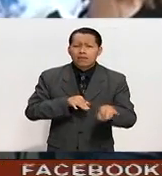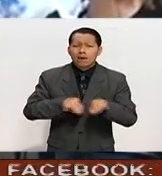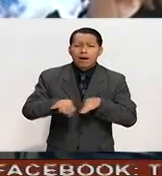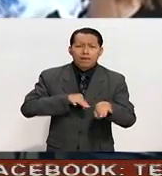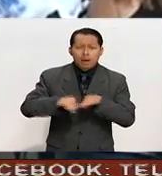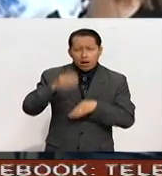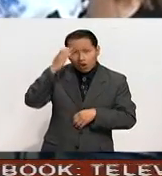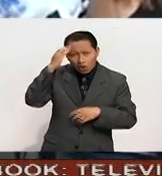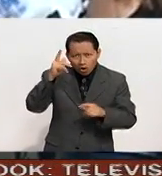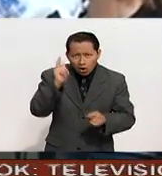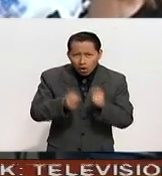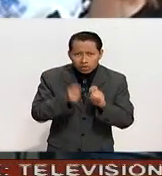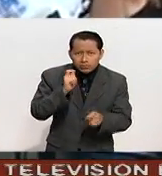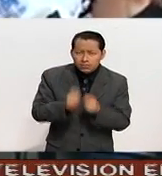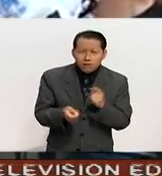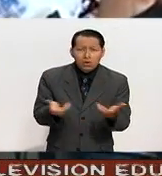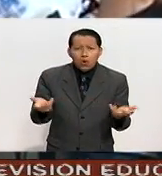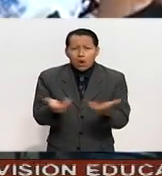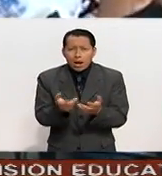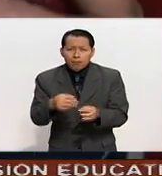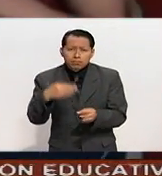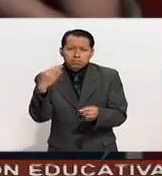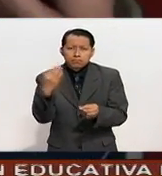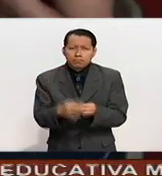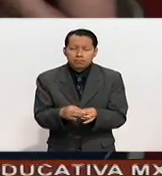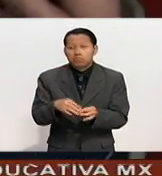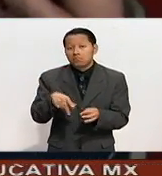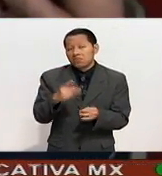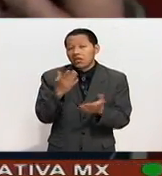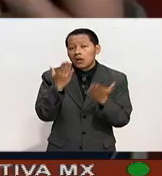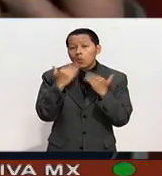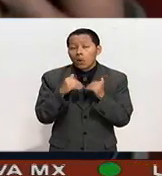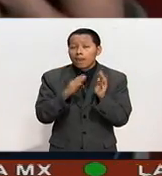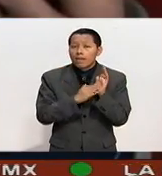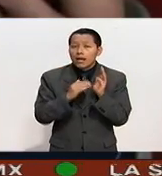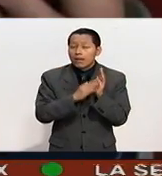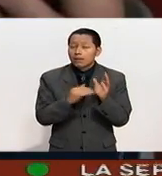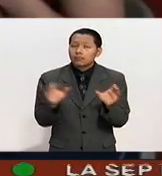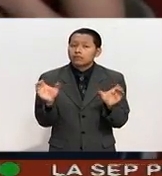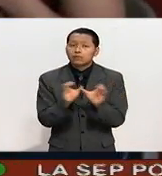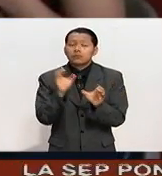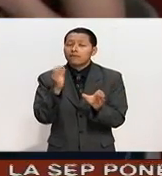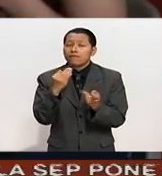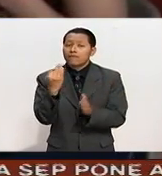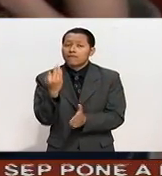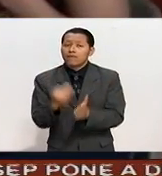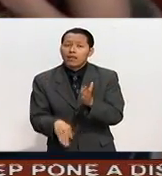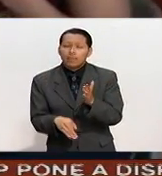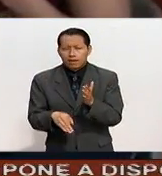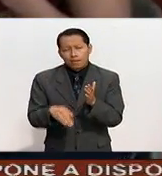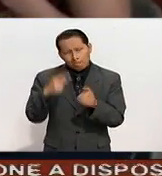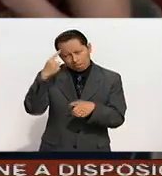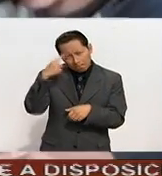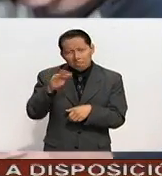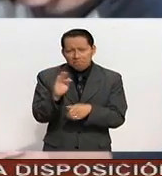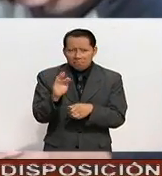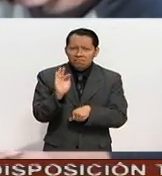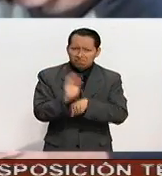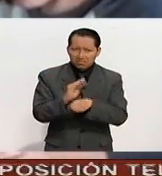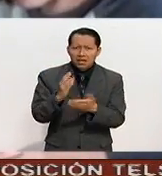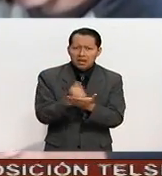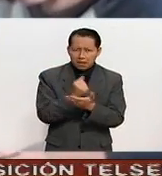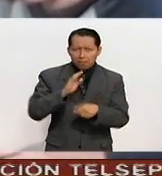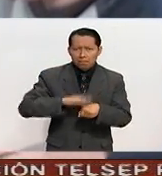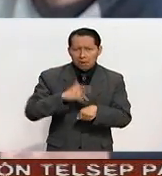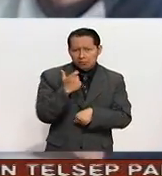sus conocimientos, pero no tienen este documento que les puede hacer incluso ganar más dinero. ¿Qué